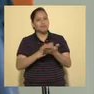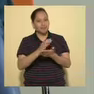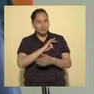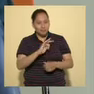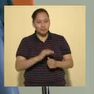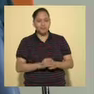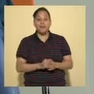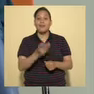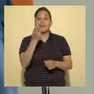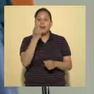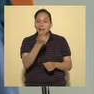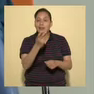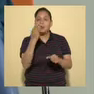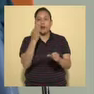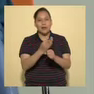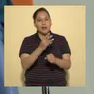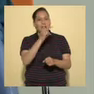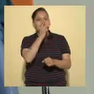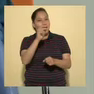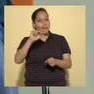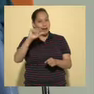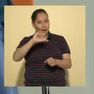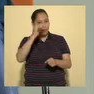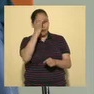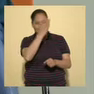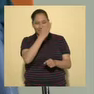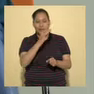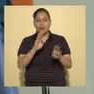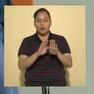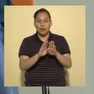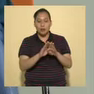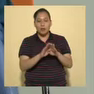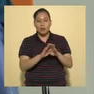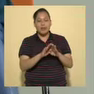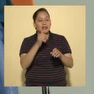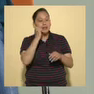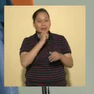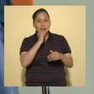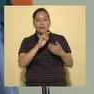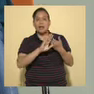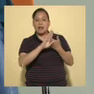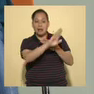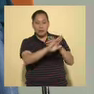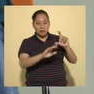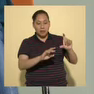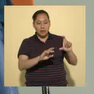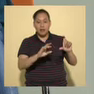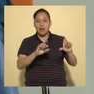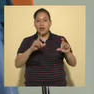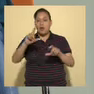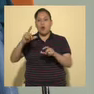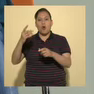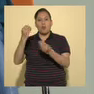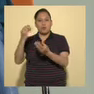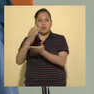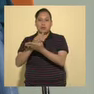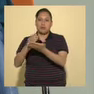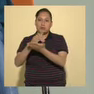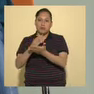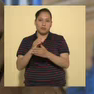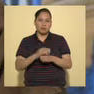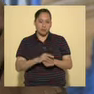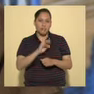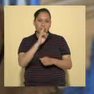está, y es la frase cursi del día de hoy: una onza de prevención vale más que una tonelada de curación. Por supuesto.